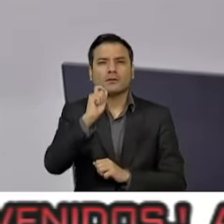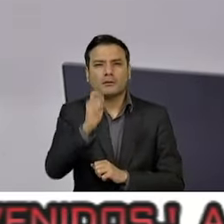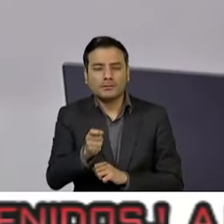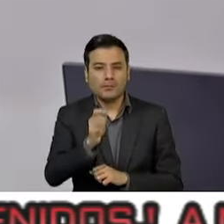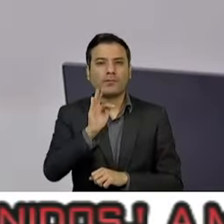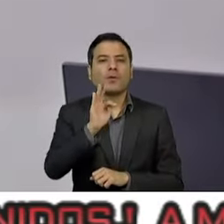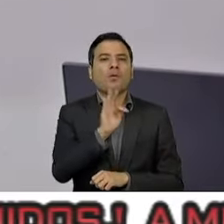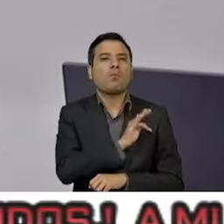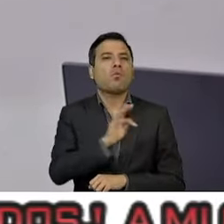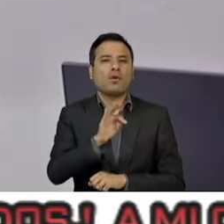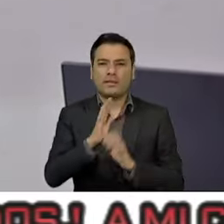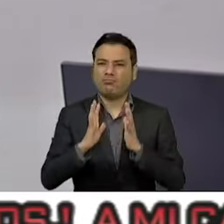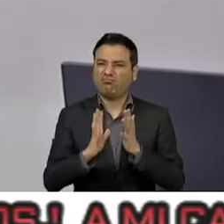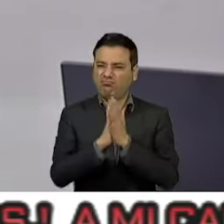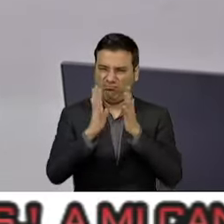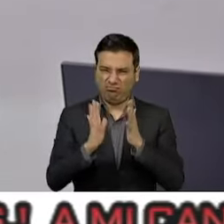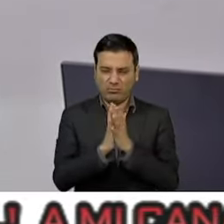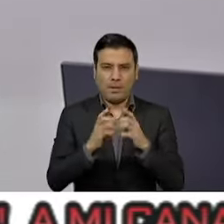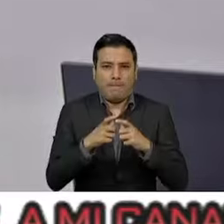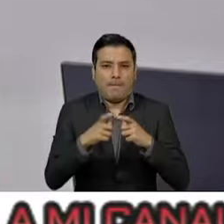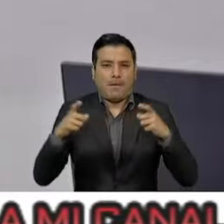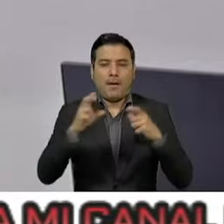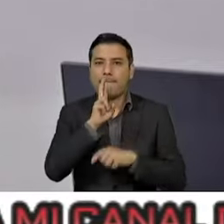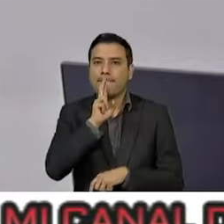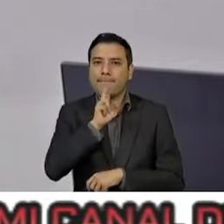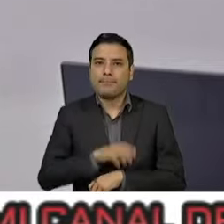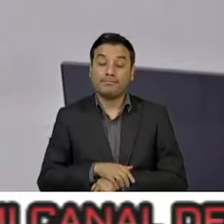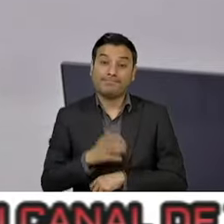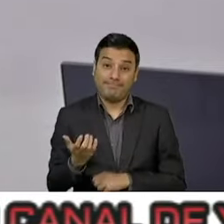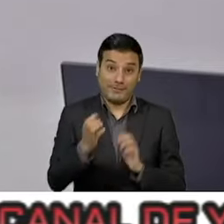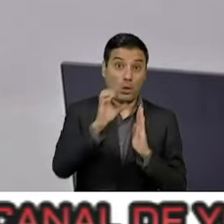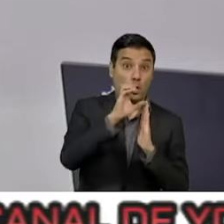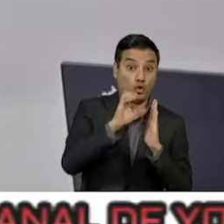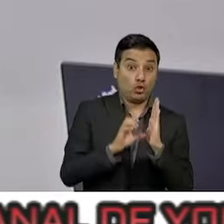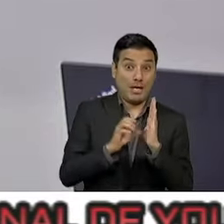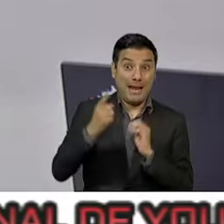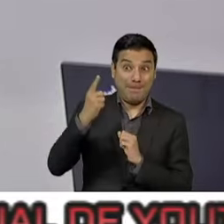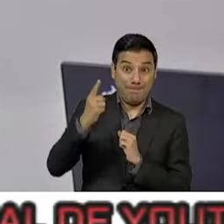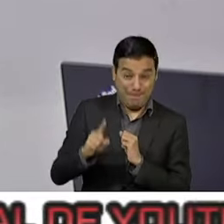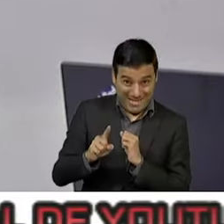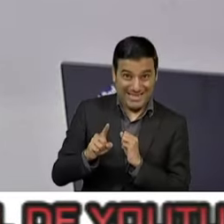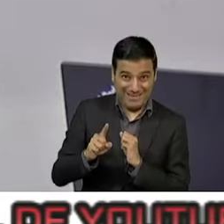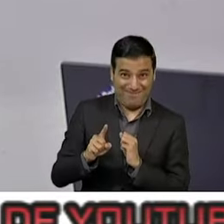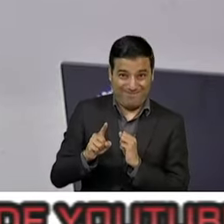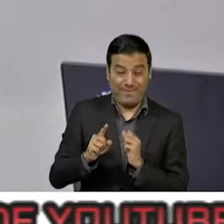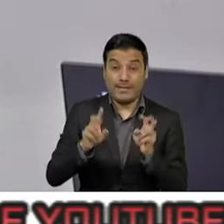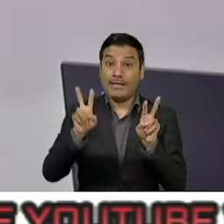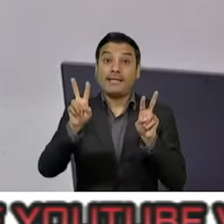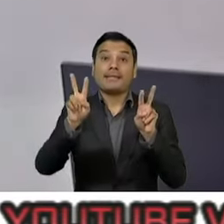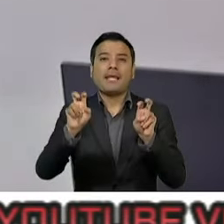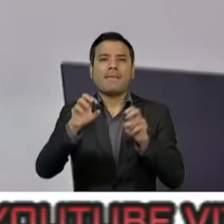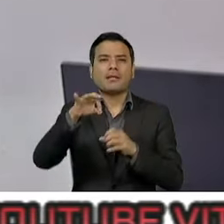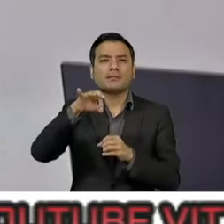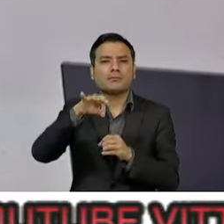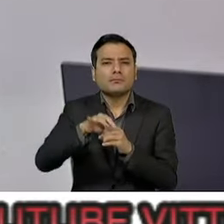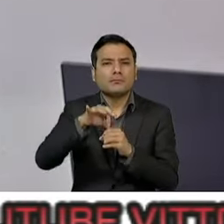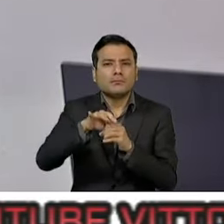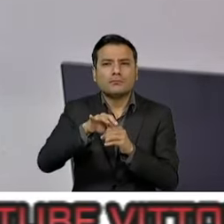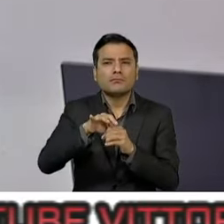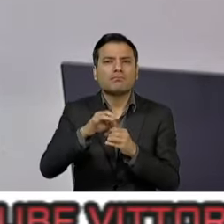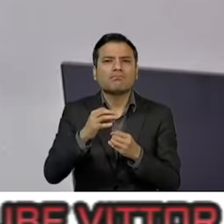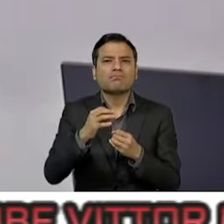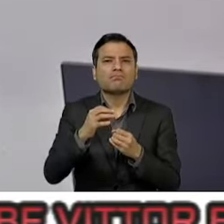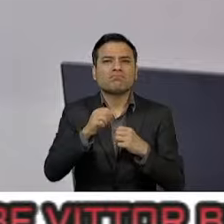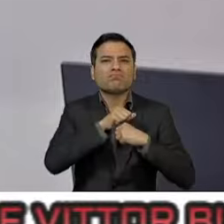ámbitos de la democracia, ya que, por mandato constitucional, la función electoral del Estado mexicano se realiza con la participación de